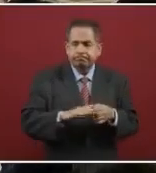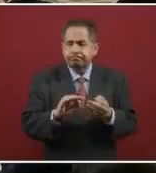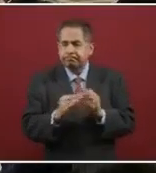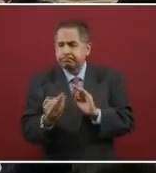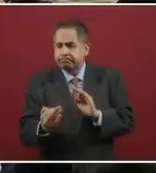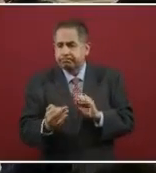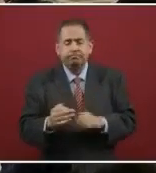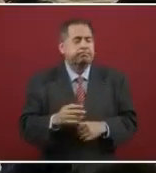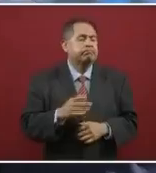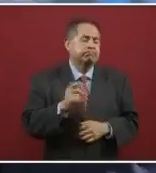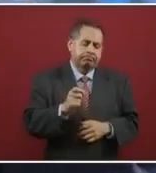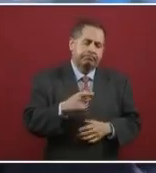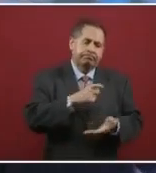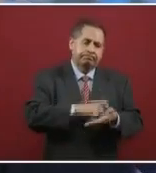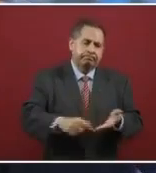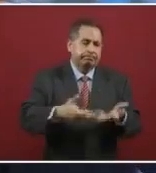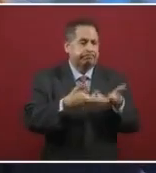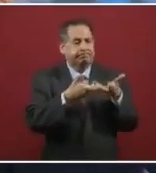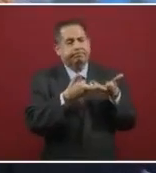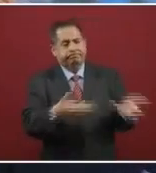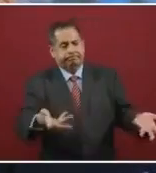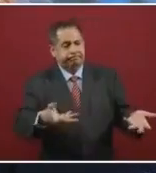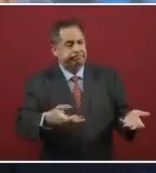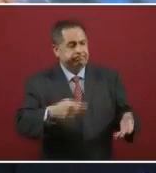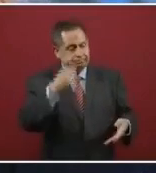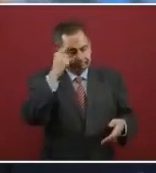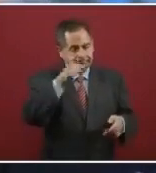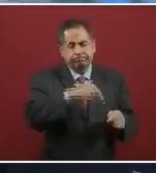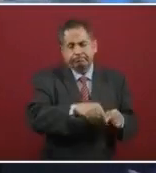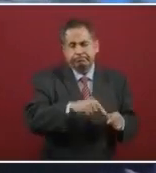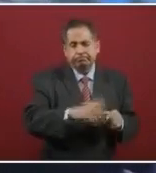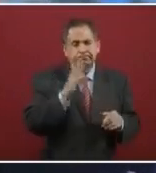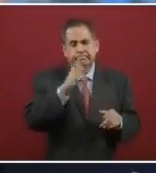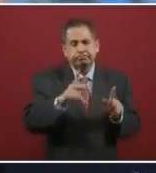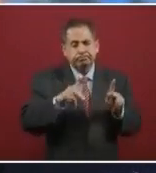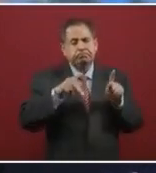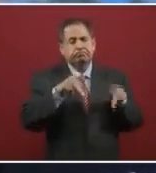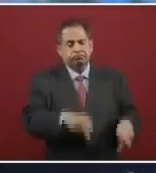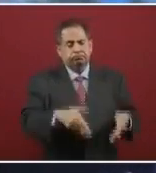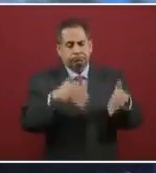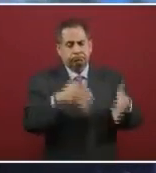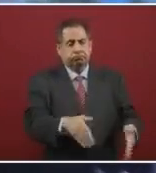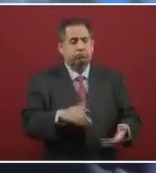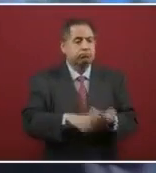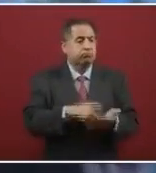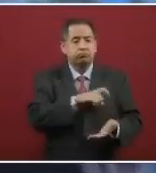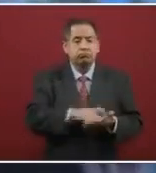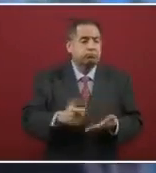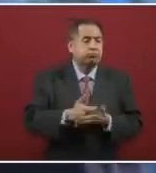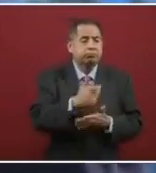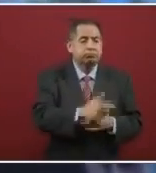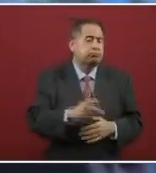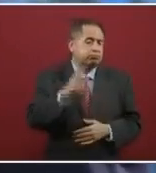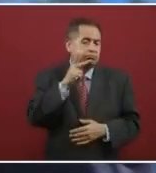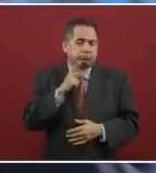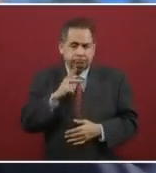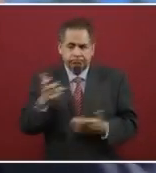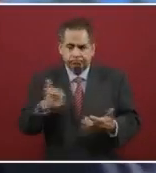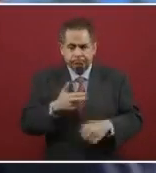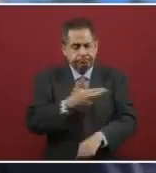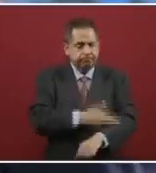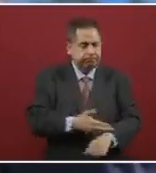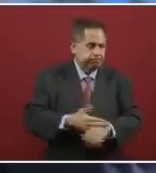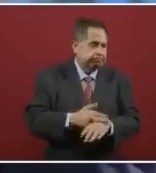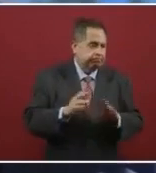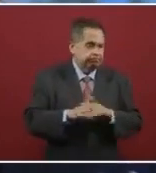es que se gestionó la compra de terrenos y estas adquisiciones las hizo Pemex, se llevaron a cabo buenas